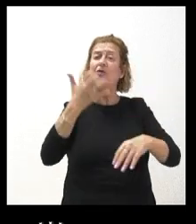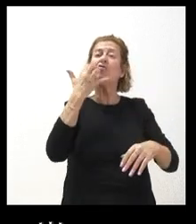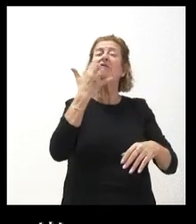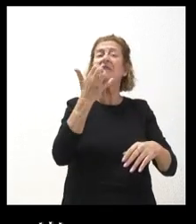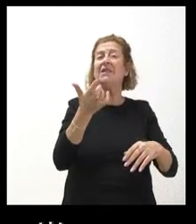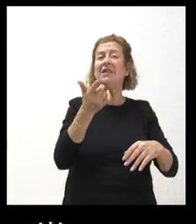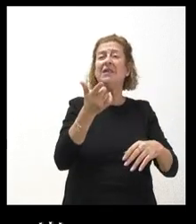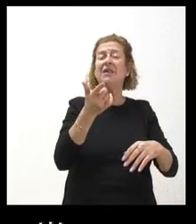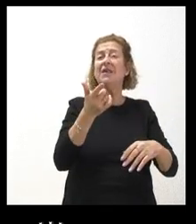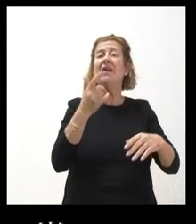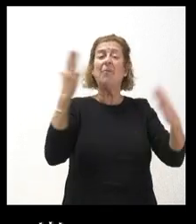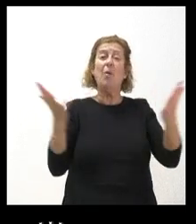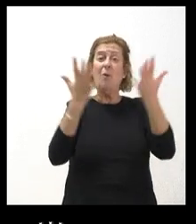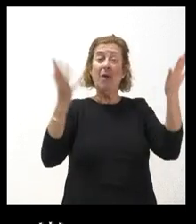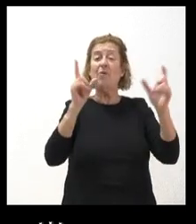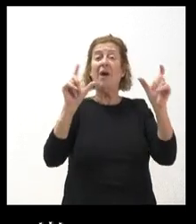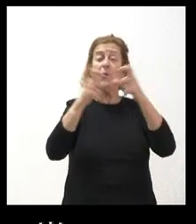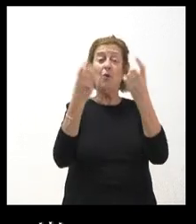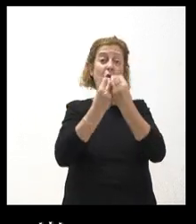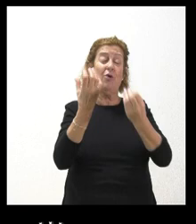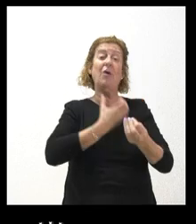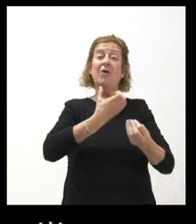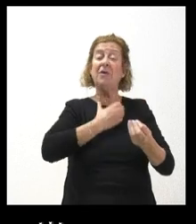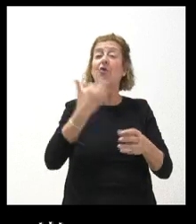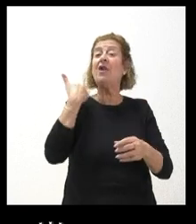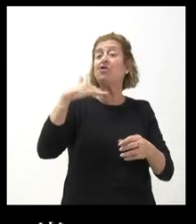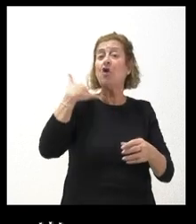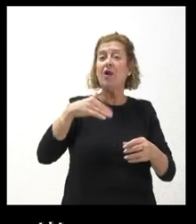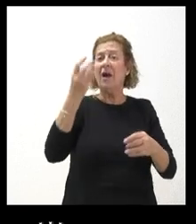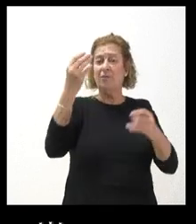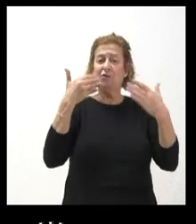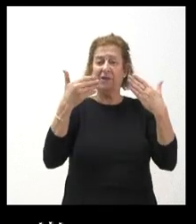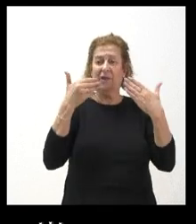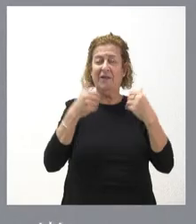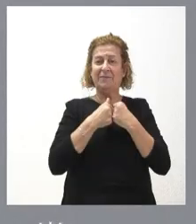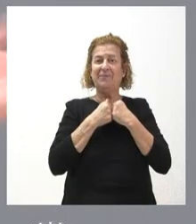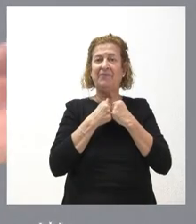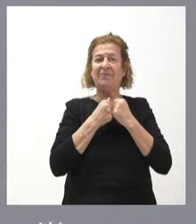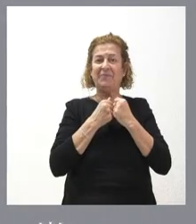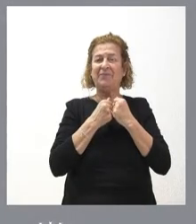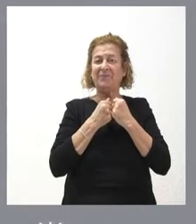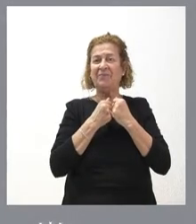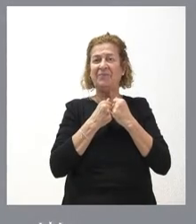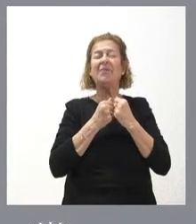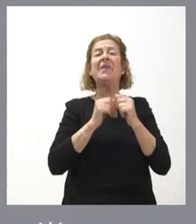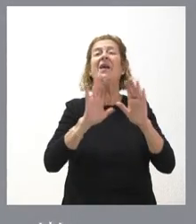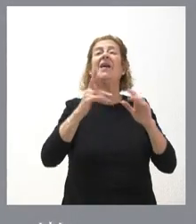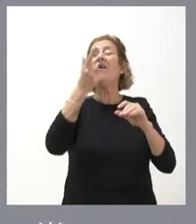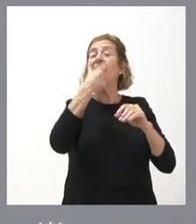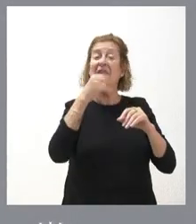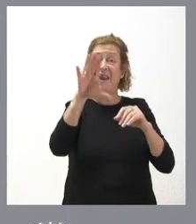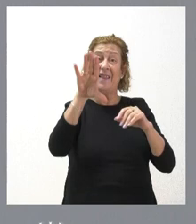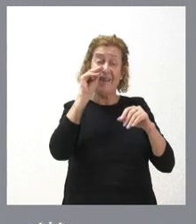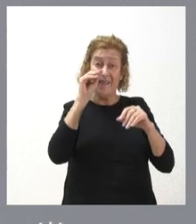a promover una reunión con el ayuntamiento de Soria Muchas gracias bueno como es fácil de entender